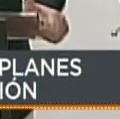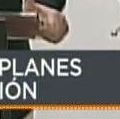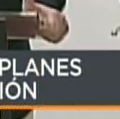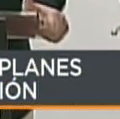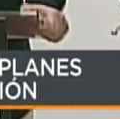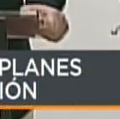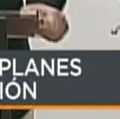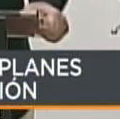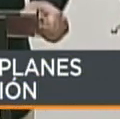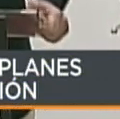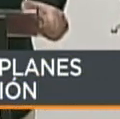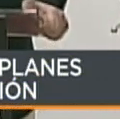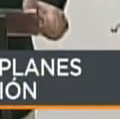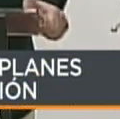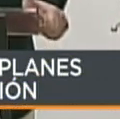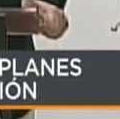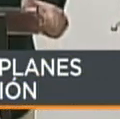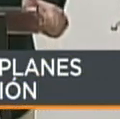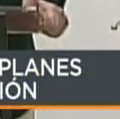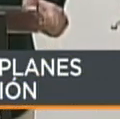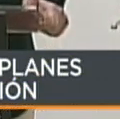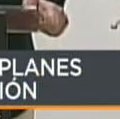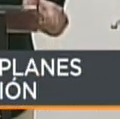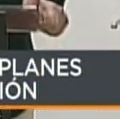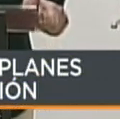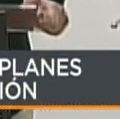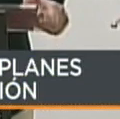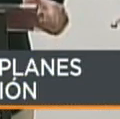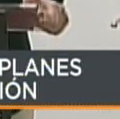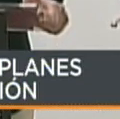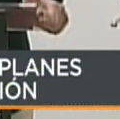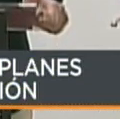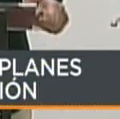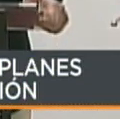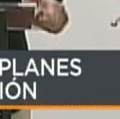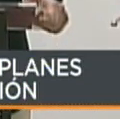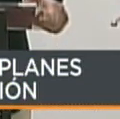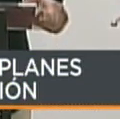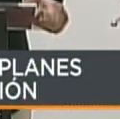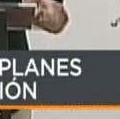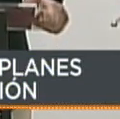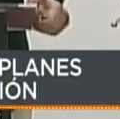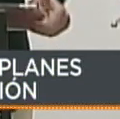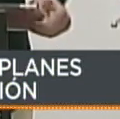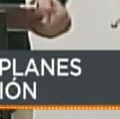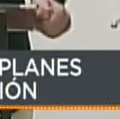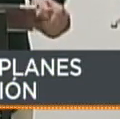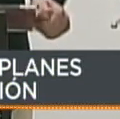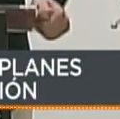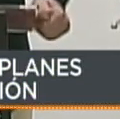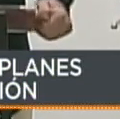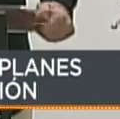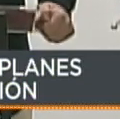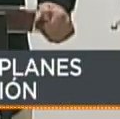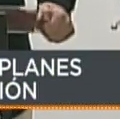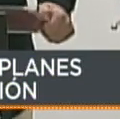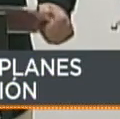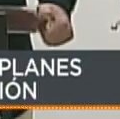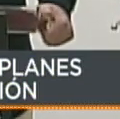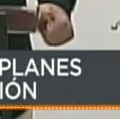acción por la paz. Ha llegado la constituyente y pudiésemos decir, ha